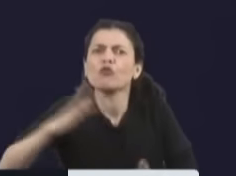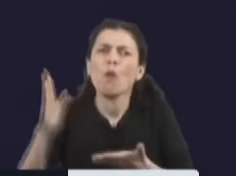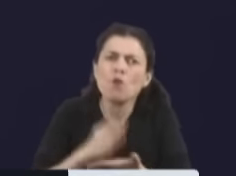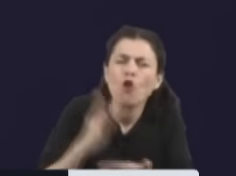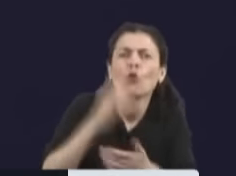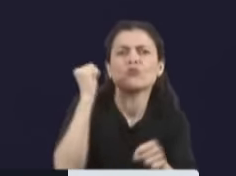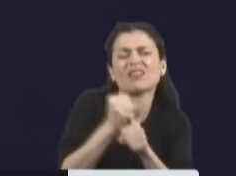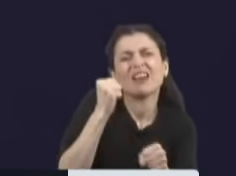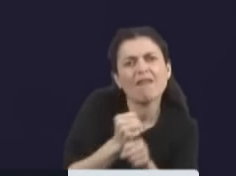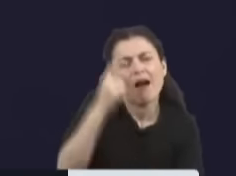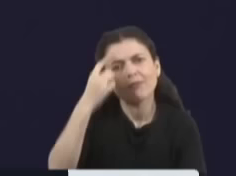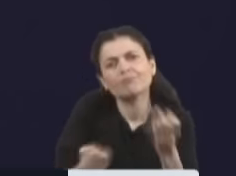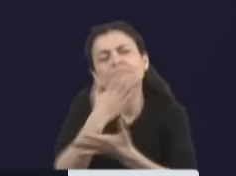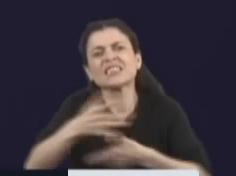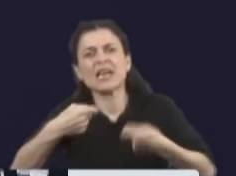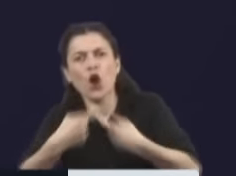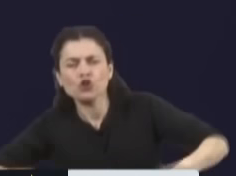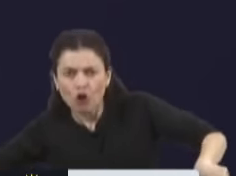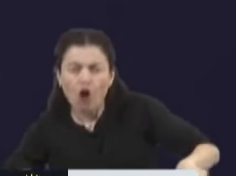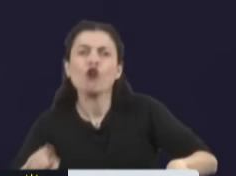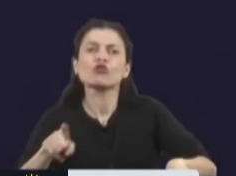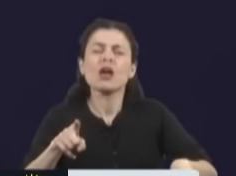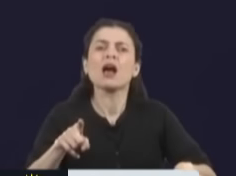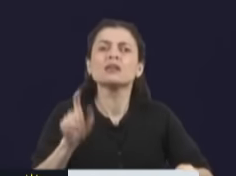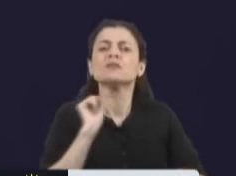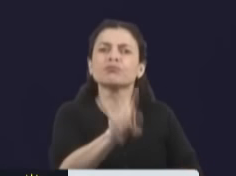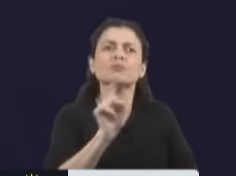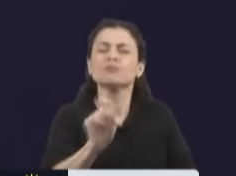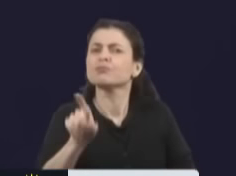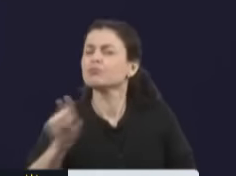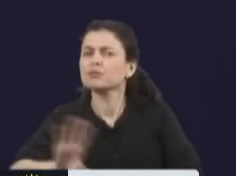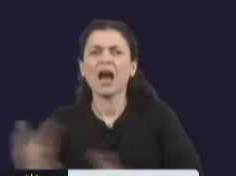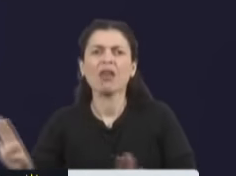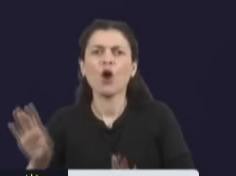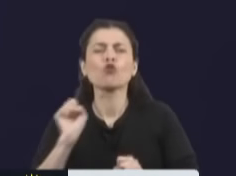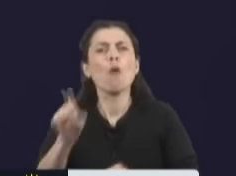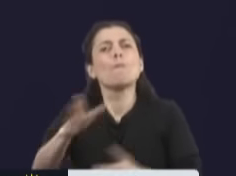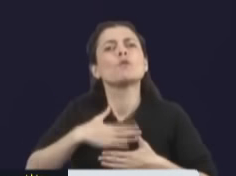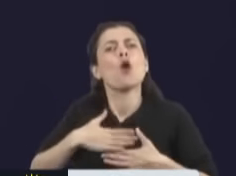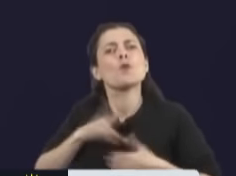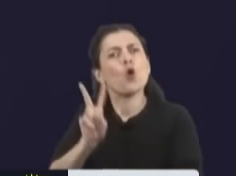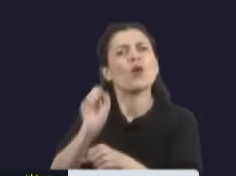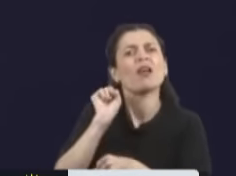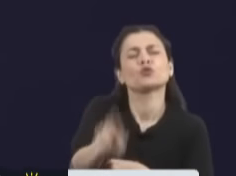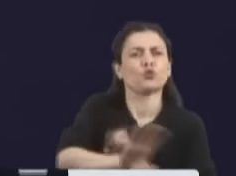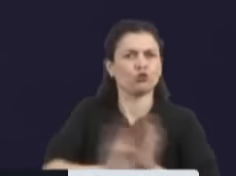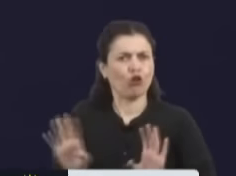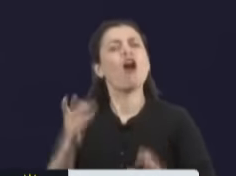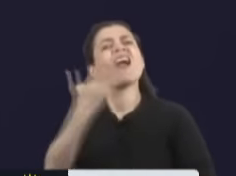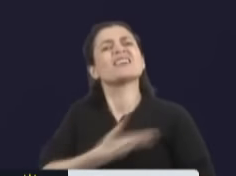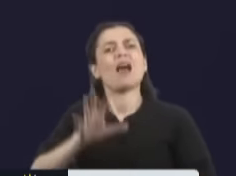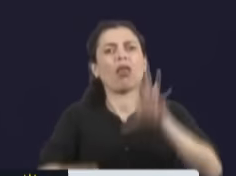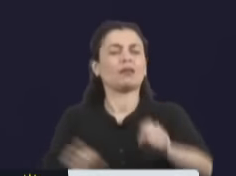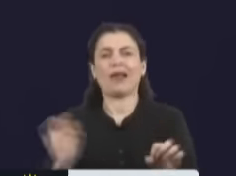emprendimientos con sus empresas con su riesgo sea precisamente de cada uno de eh quienes toman ese riesgo o que toman esa